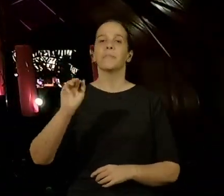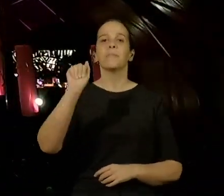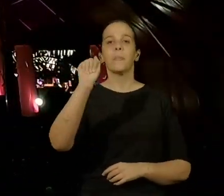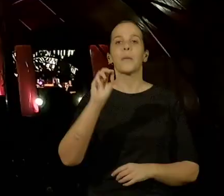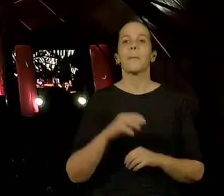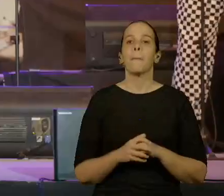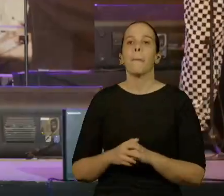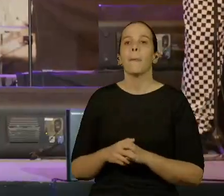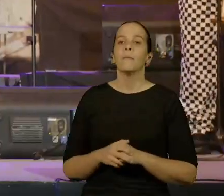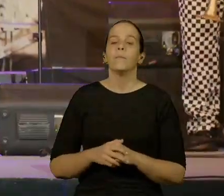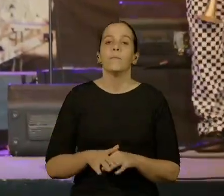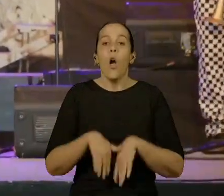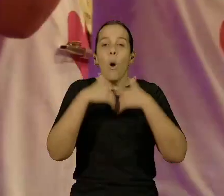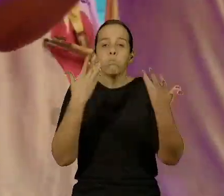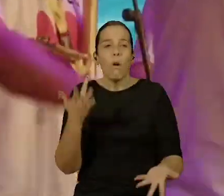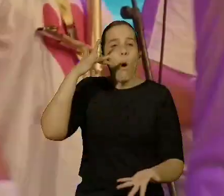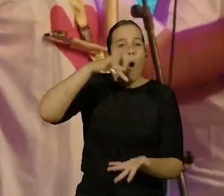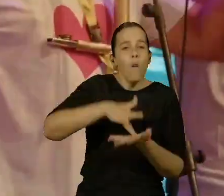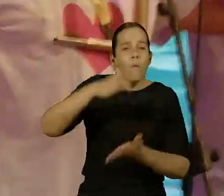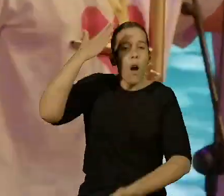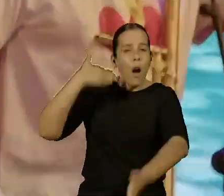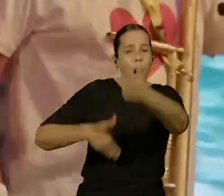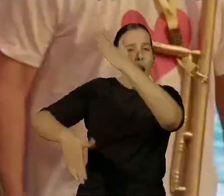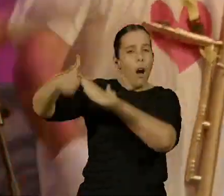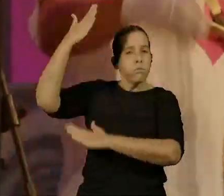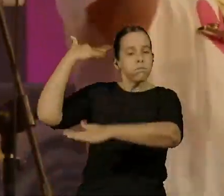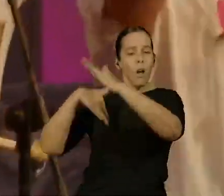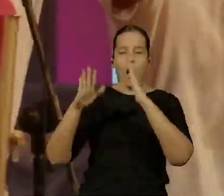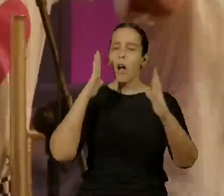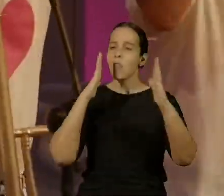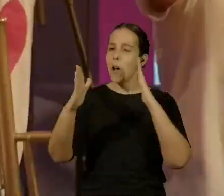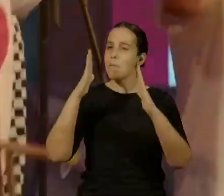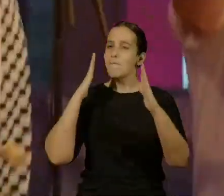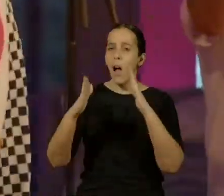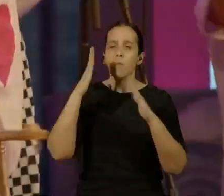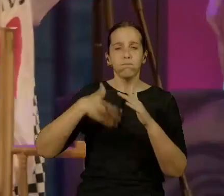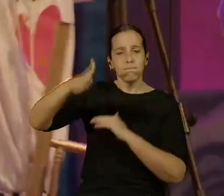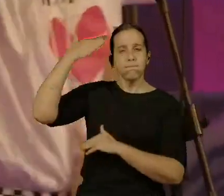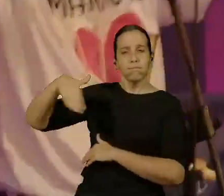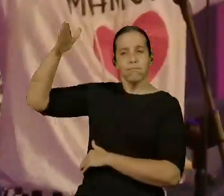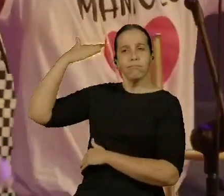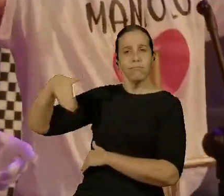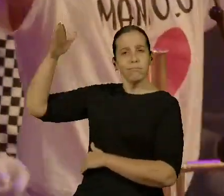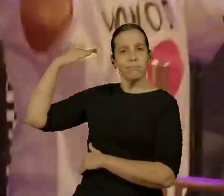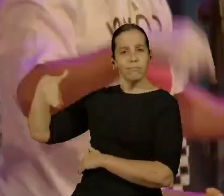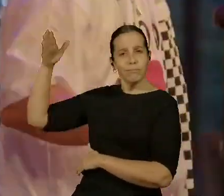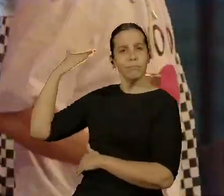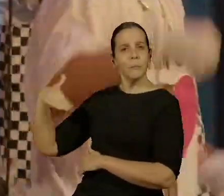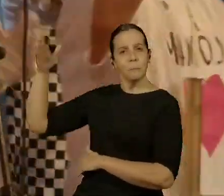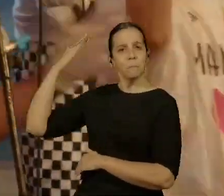O esta fecha hace ya muchos años